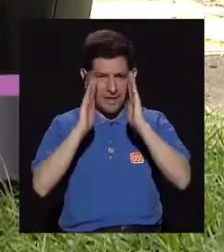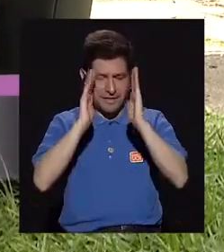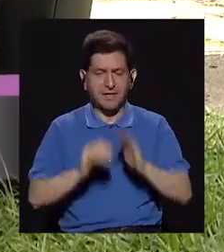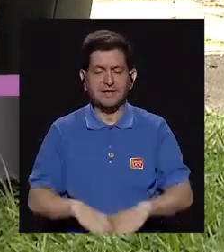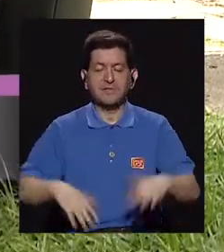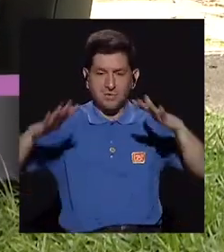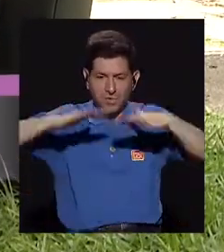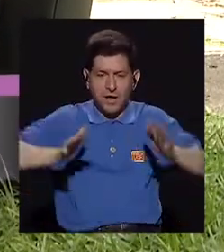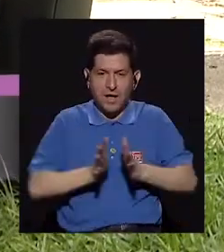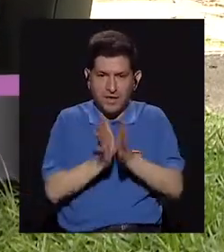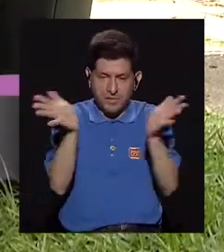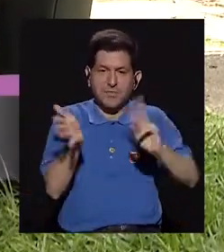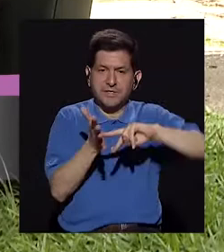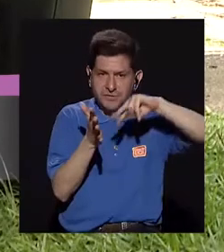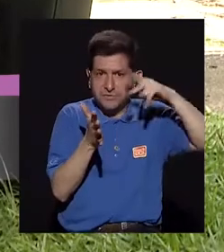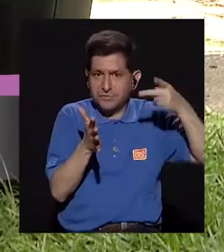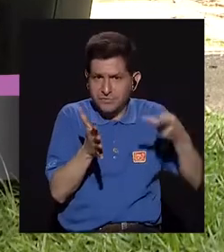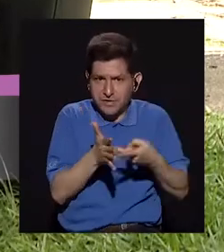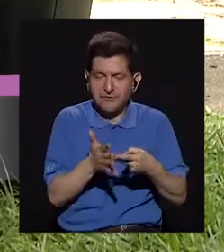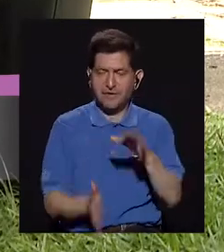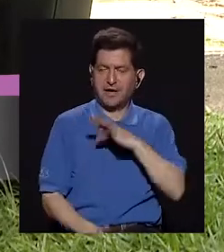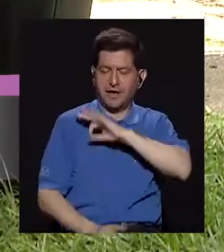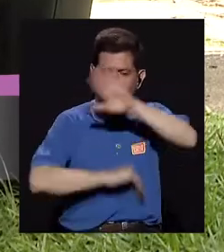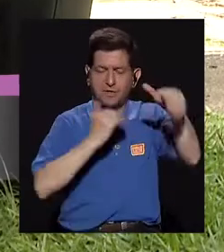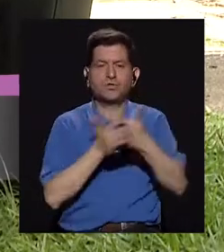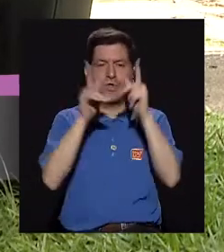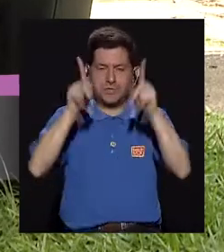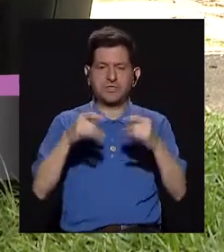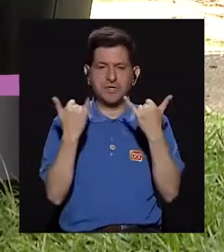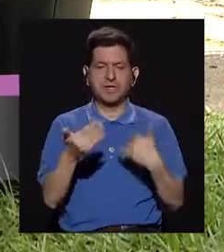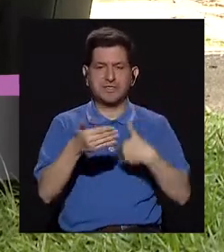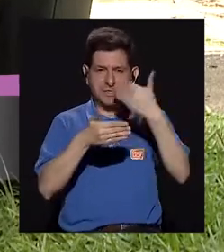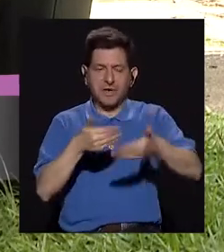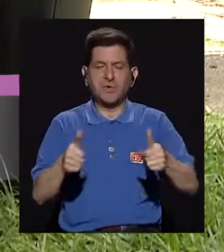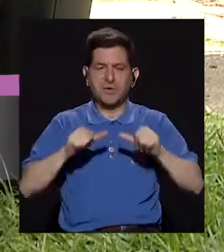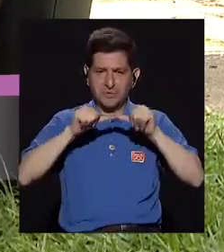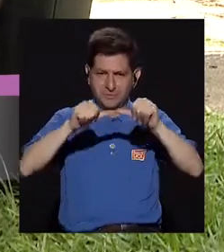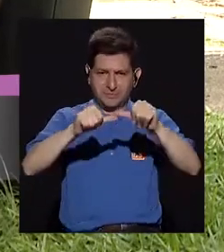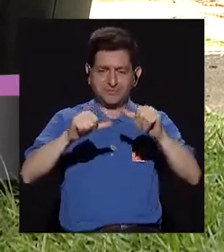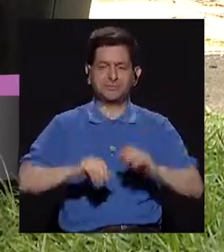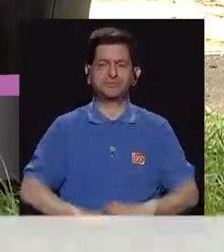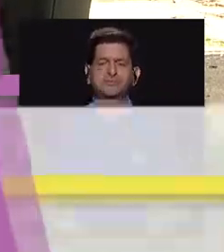espacios públicos que representan, pues, un bienestar para todos. Ya regresamos.